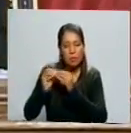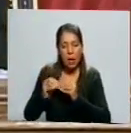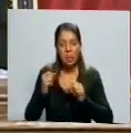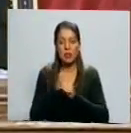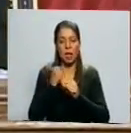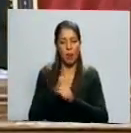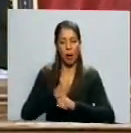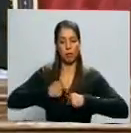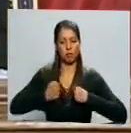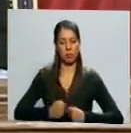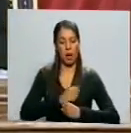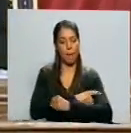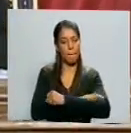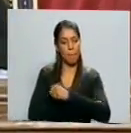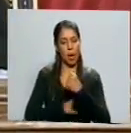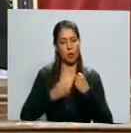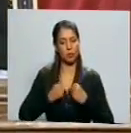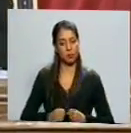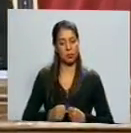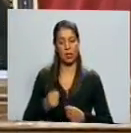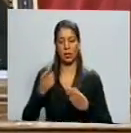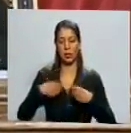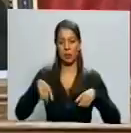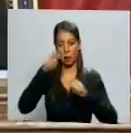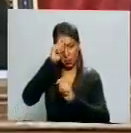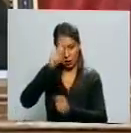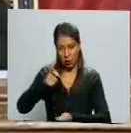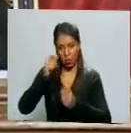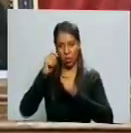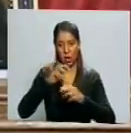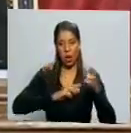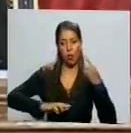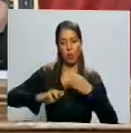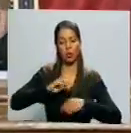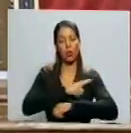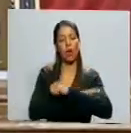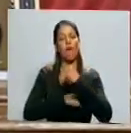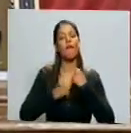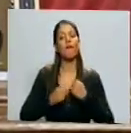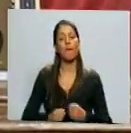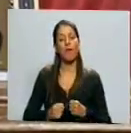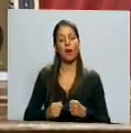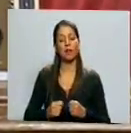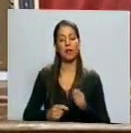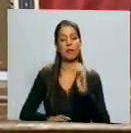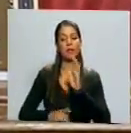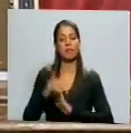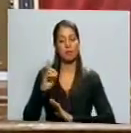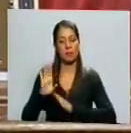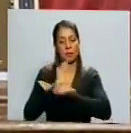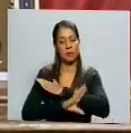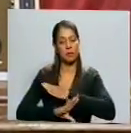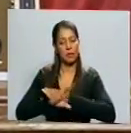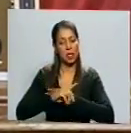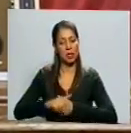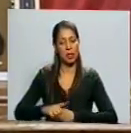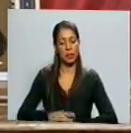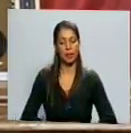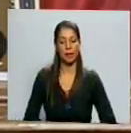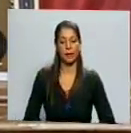valentía, con honor, con coraje, con dignidad y con fuerza revolucionaria, con valor revolucionario. Yo quiero recordar